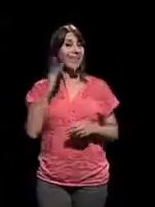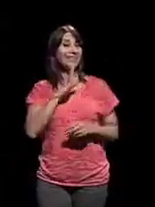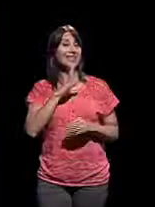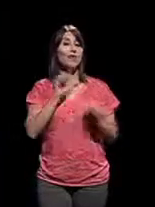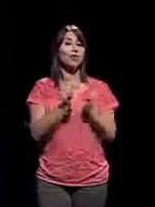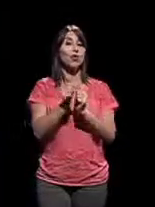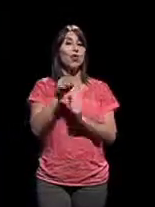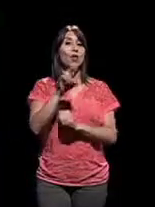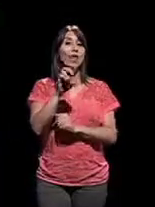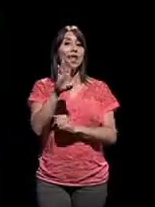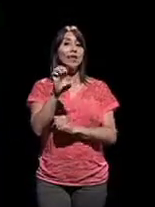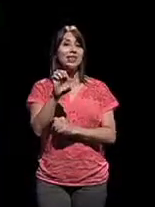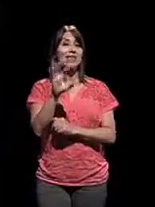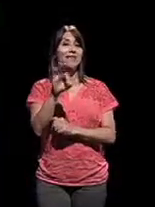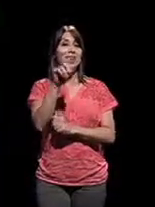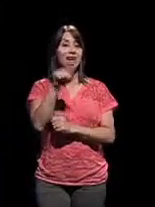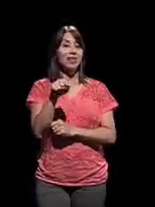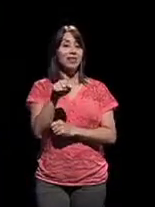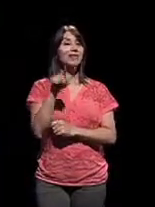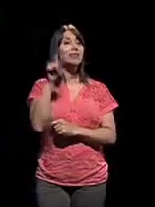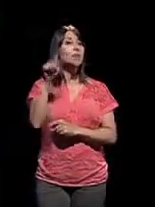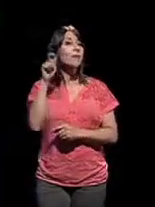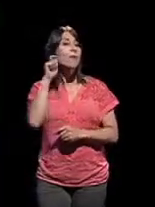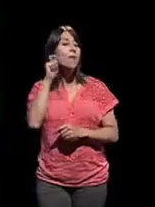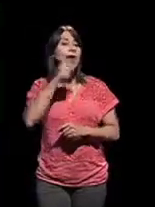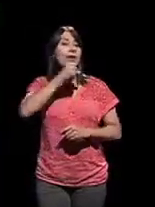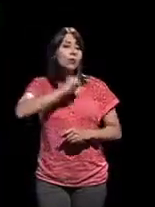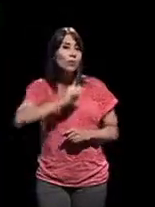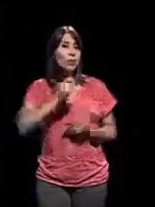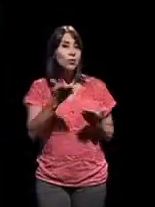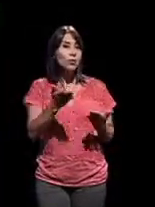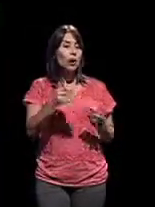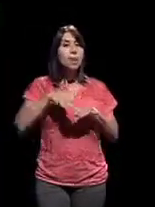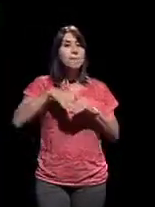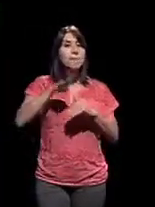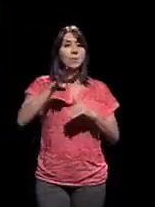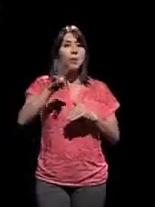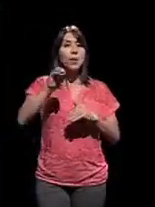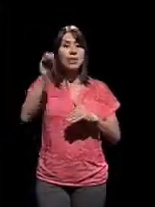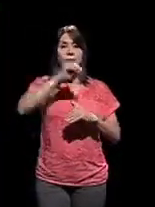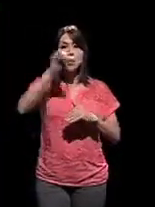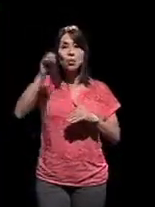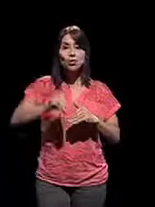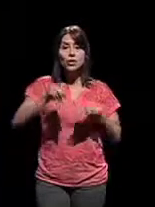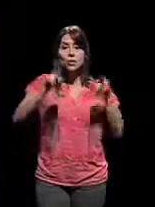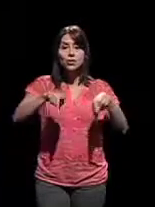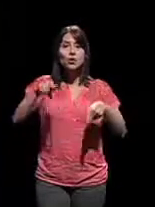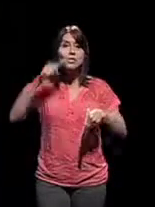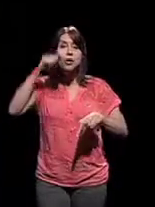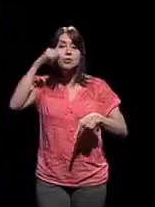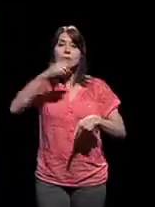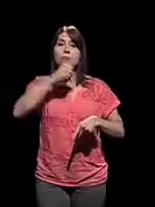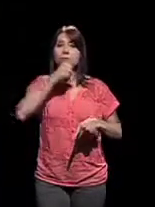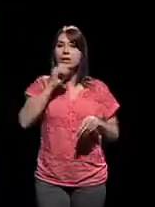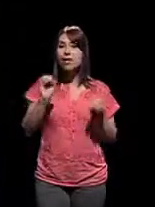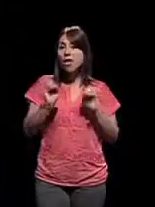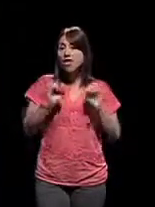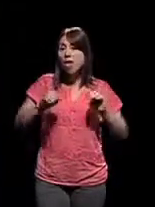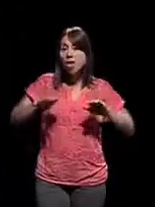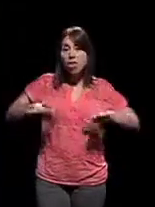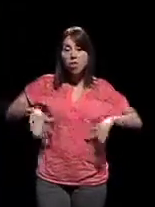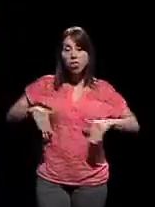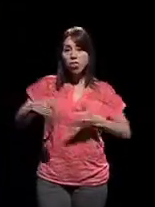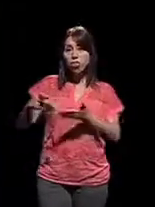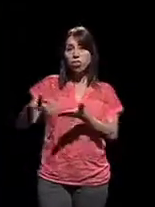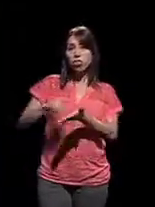doña Grace Fernández, ella es adulta mayor y es parte del más de 40% de adultos mayores que en Costa Rica no acceden a una pensión.